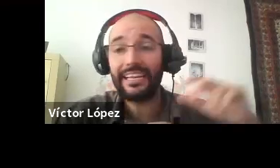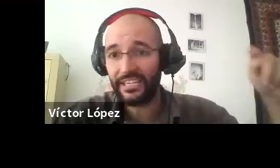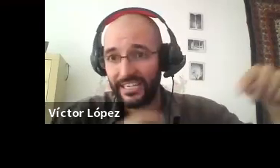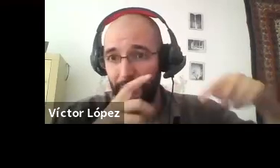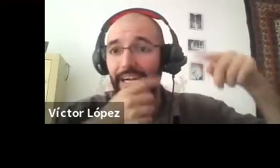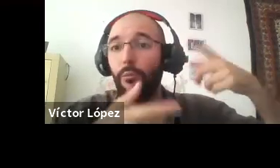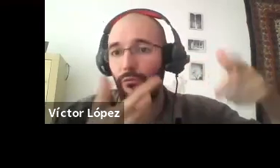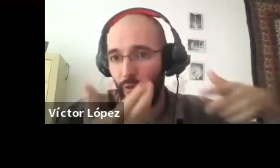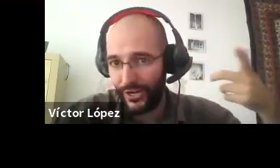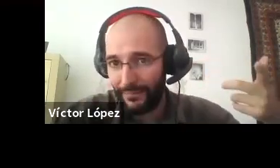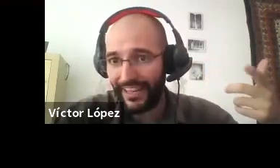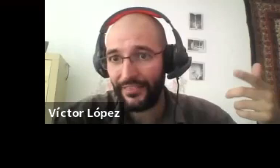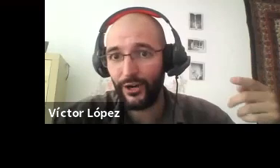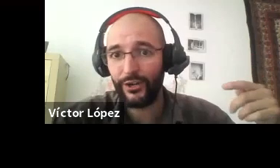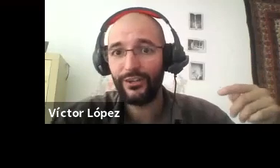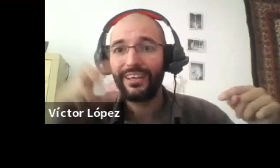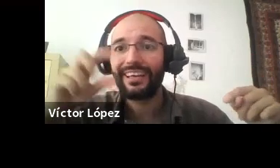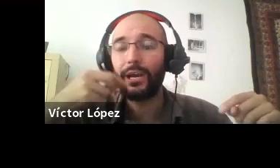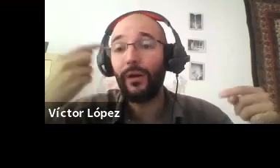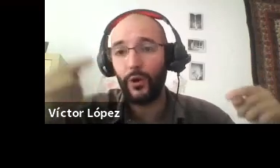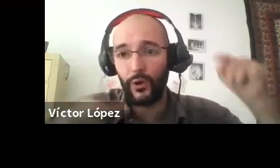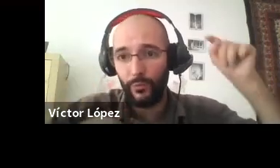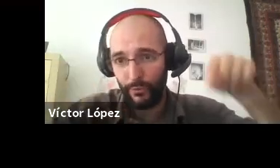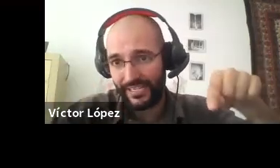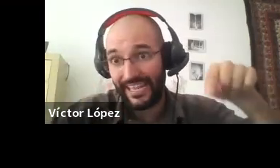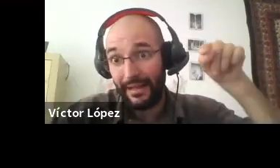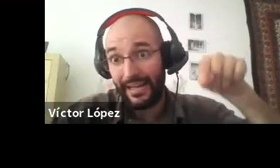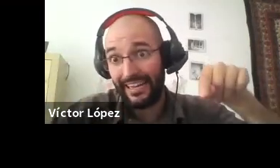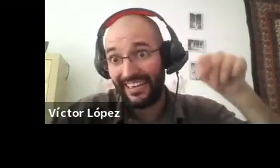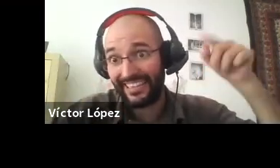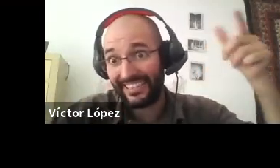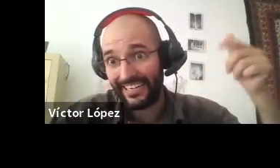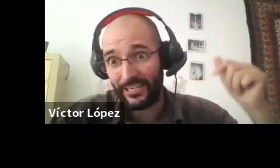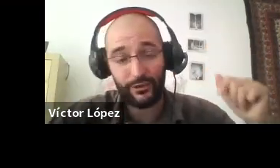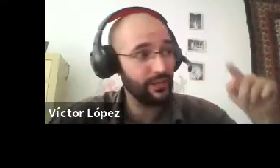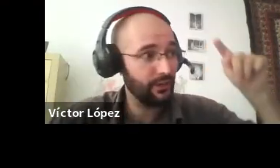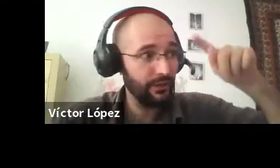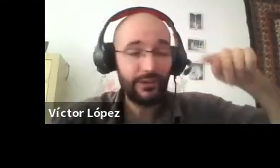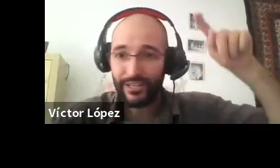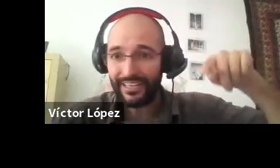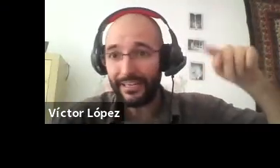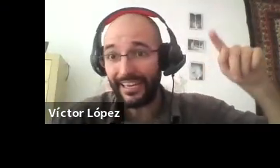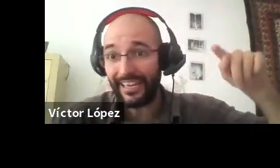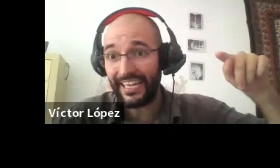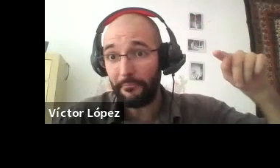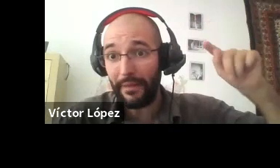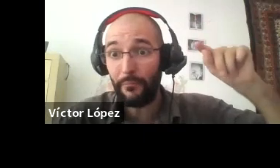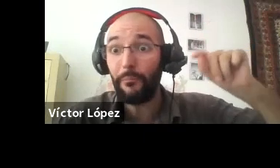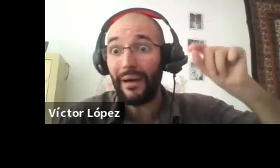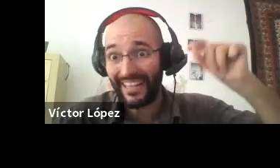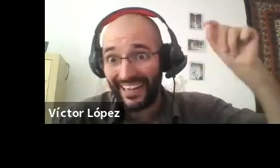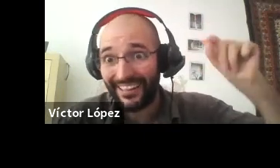Entonces aquí la chica explica cómo funciona la aplicación, que cuando pones a enregistrar el sonido